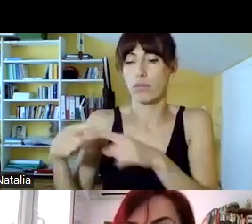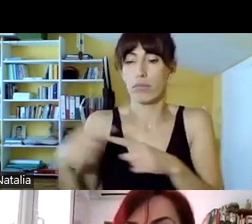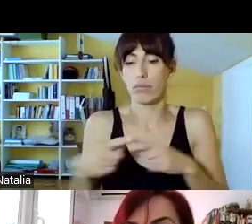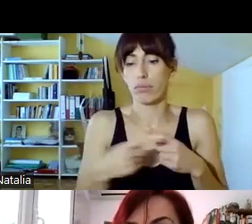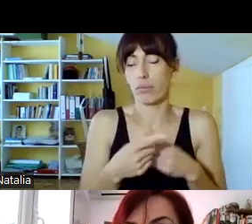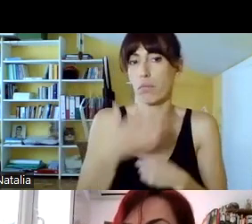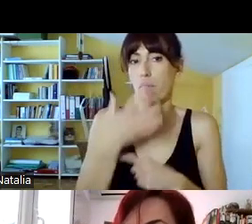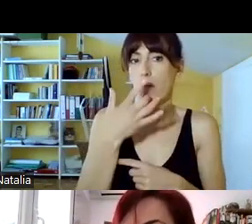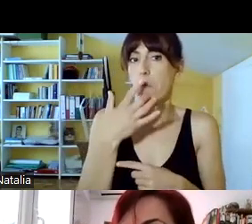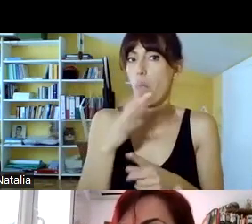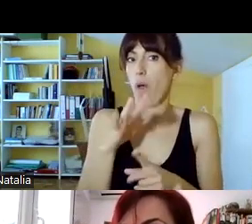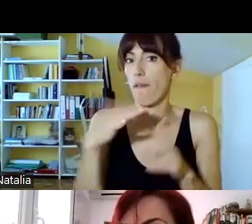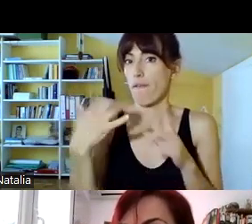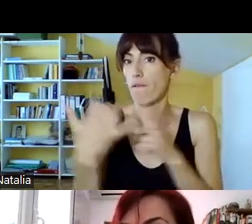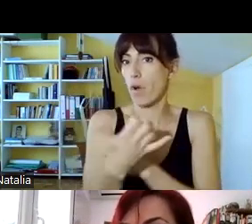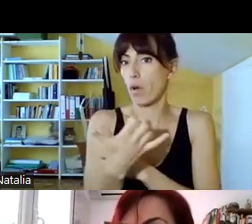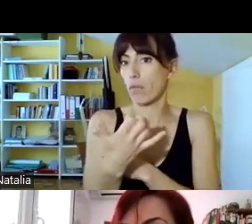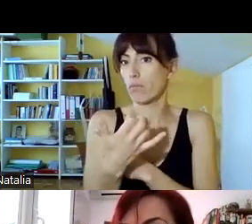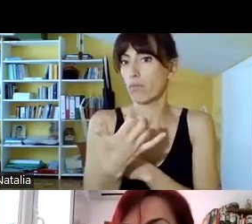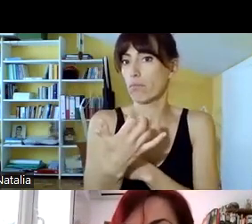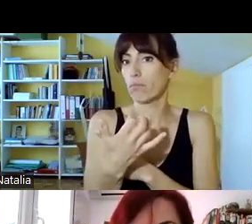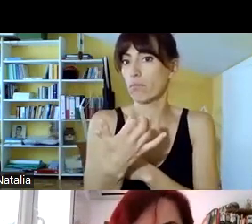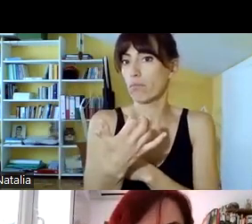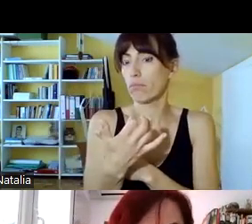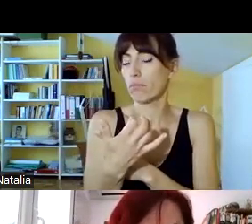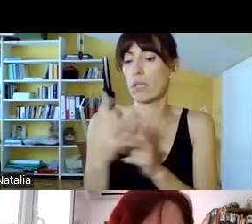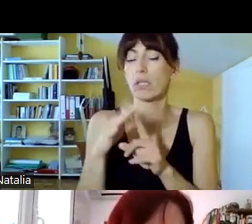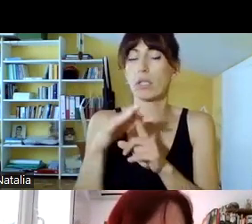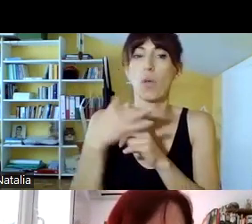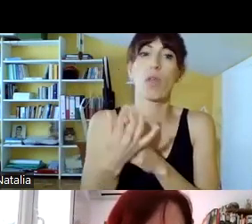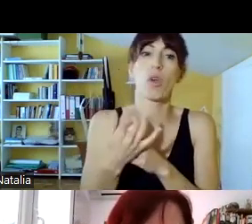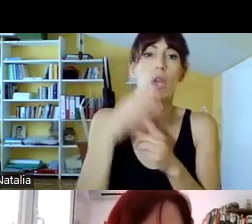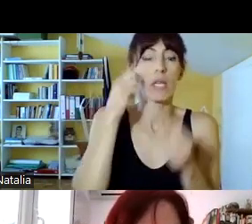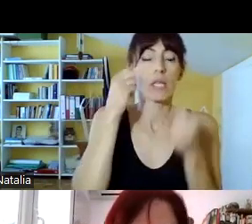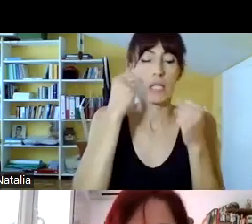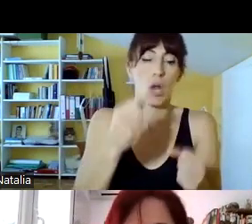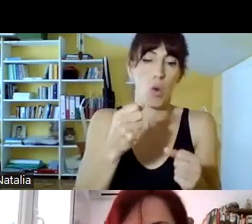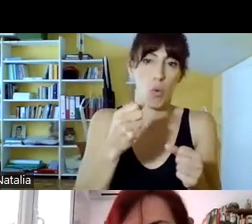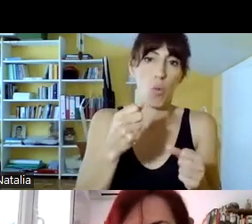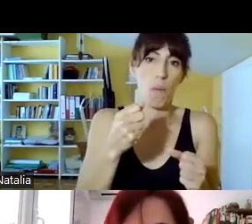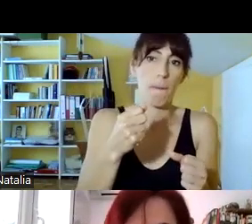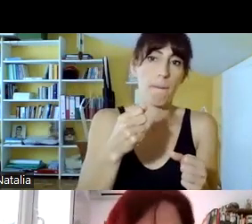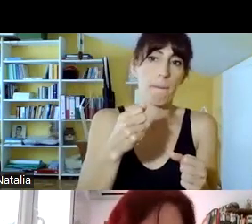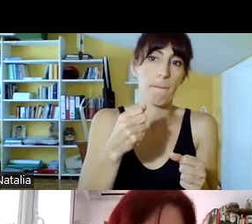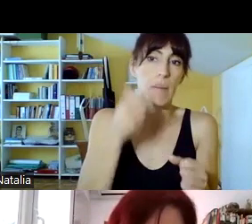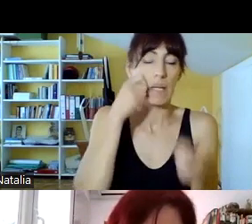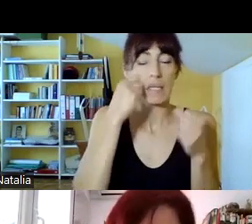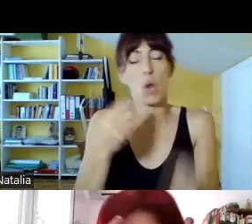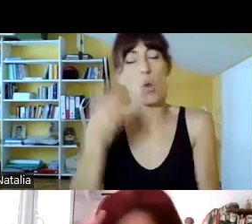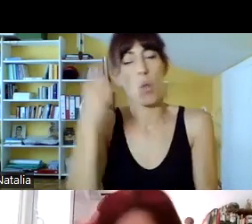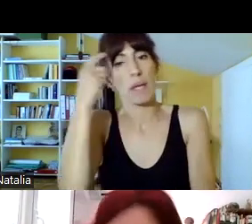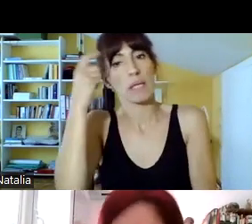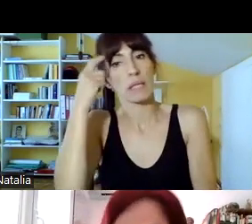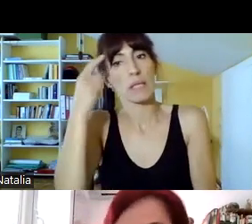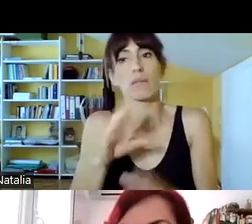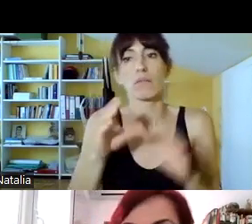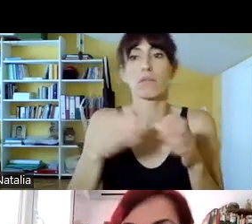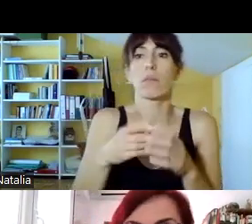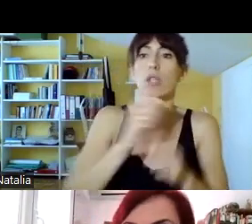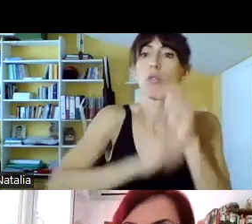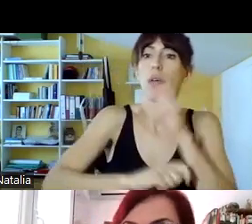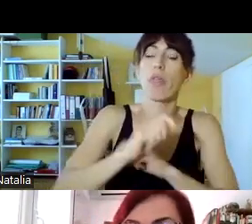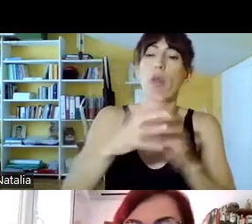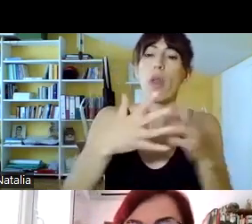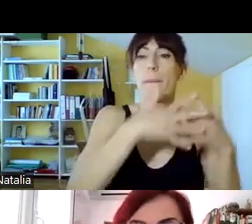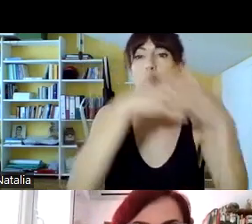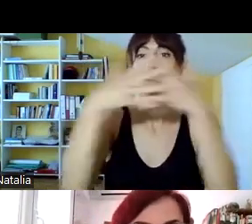categorial, que en el caso de la salud mental es la clasificación de SM, ¿no? Es la clasificación de la Asociación Americana de Psiquiatría,